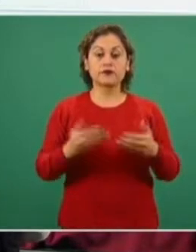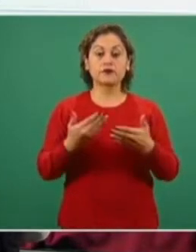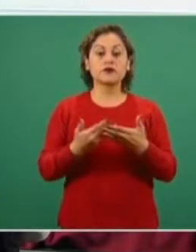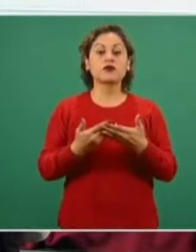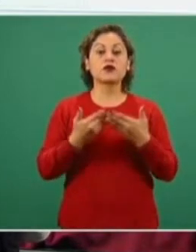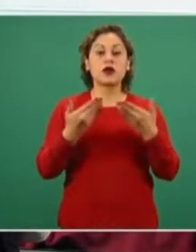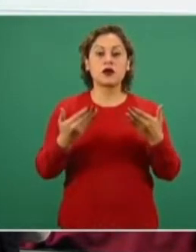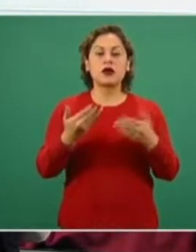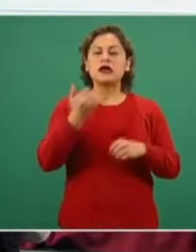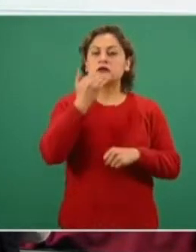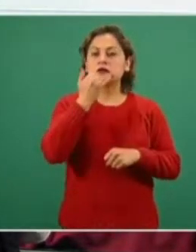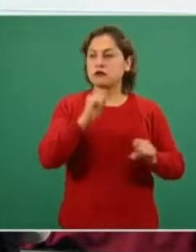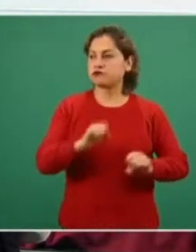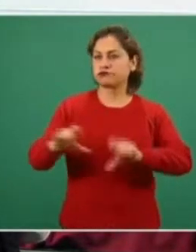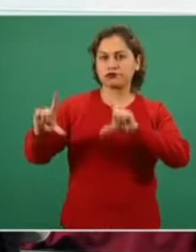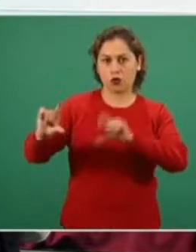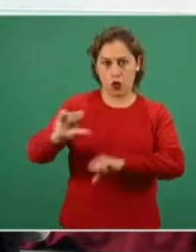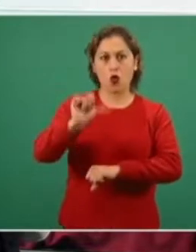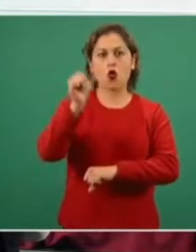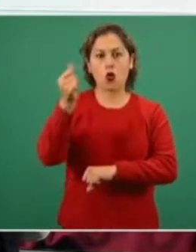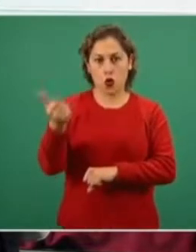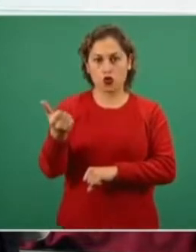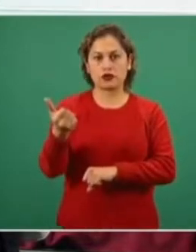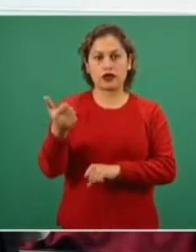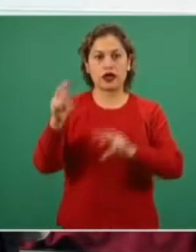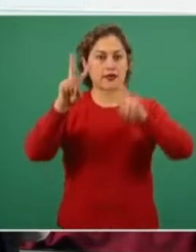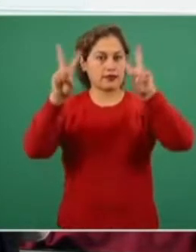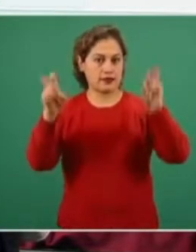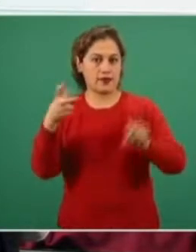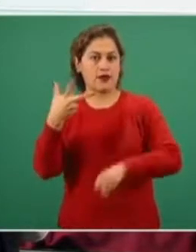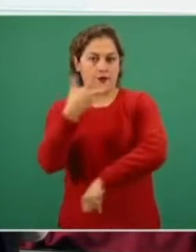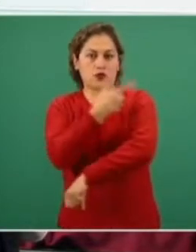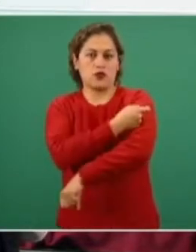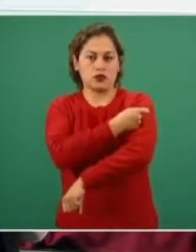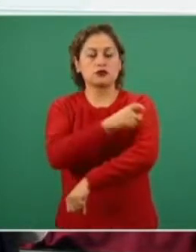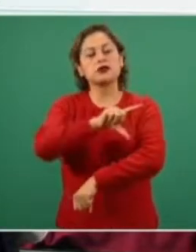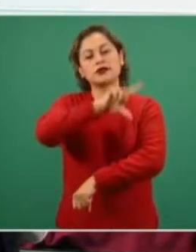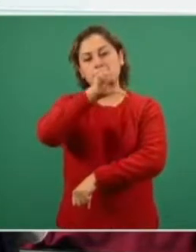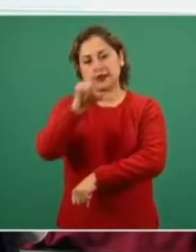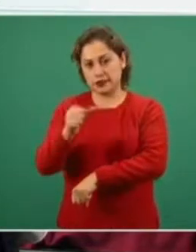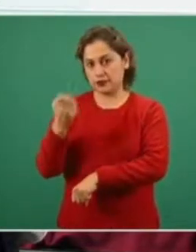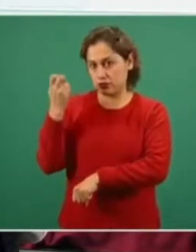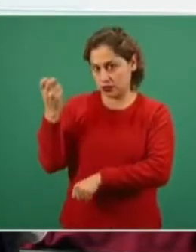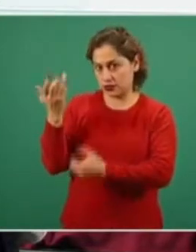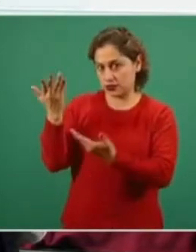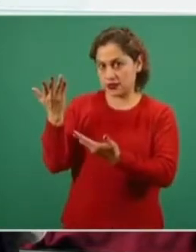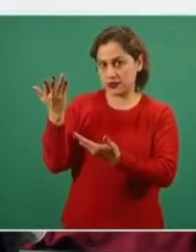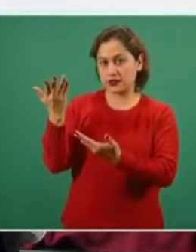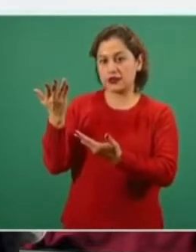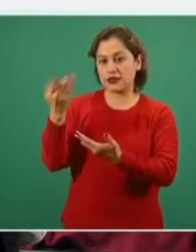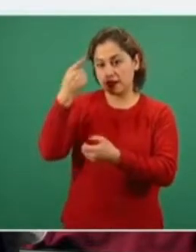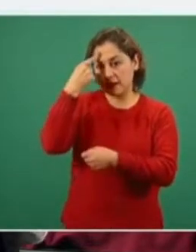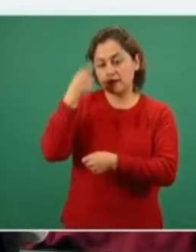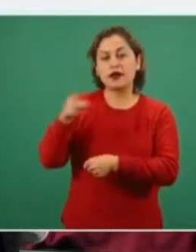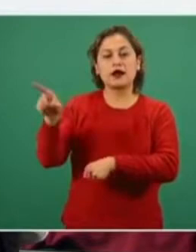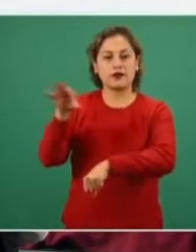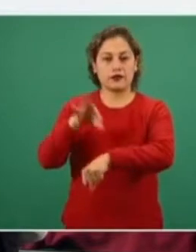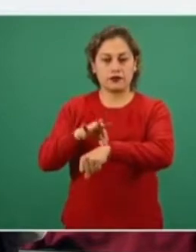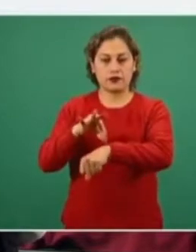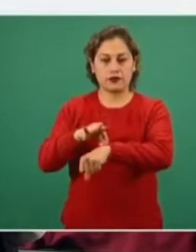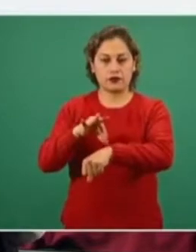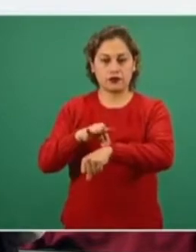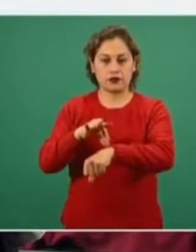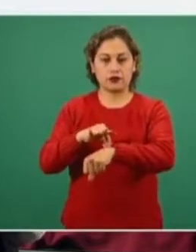si me pasa la siguiente, vamos a dar el reporte de vacunación y después ya para darle pie al doctor,